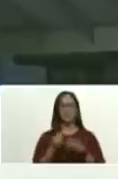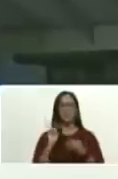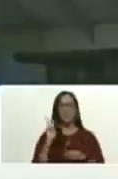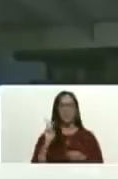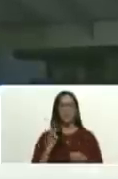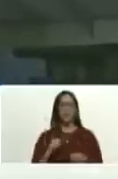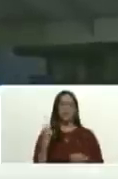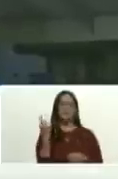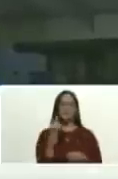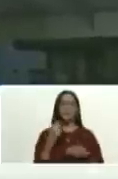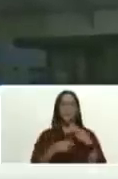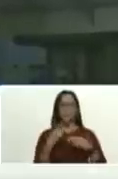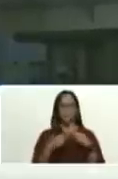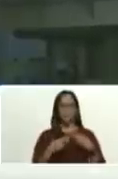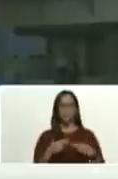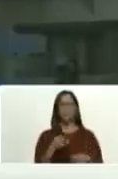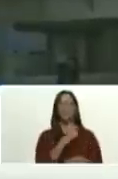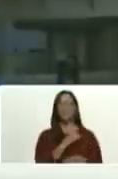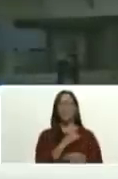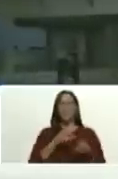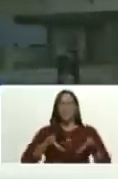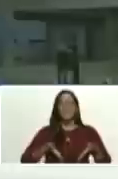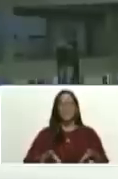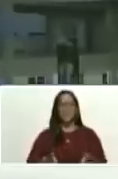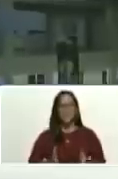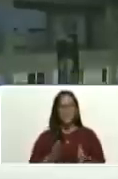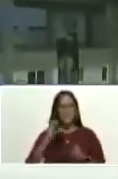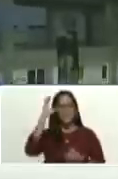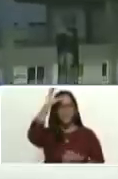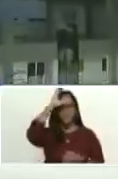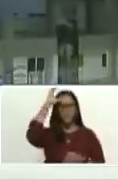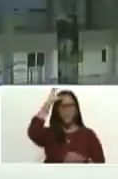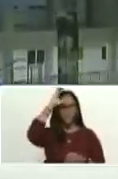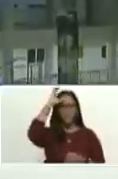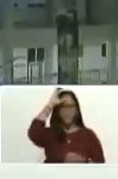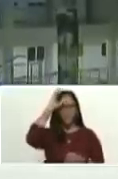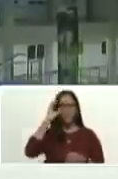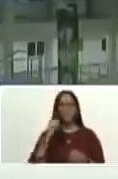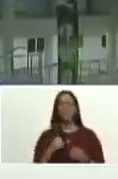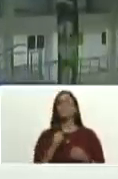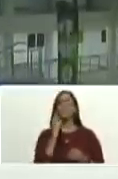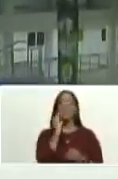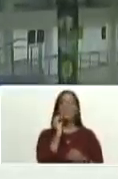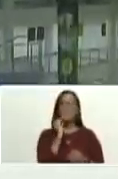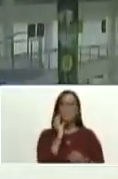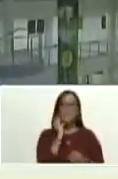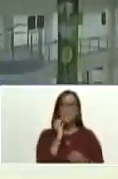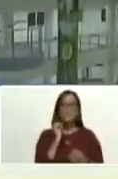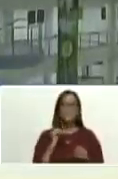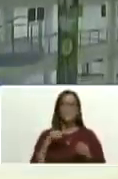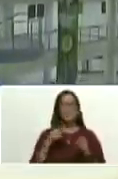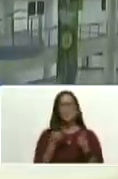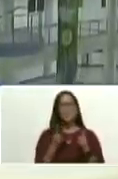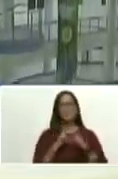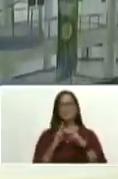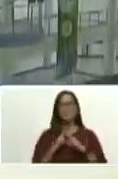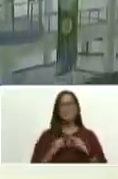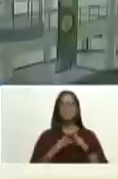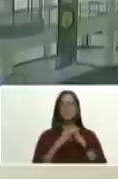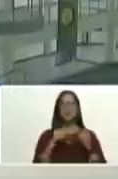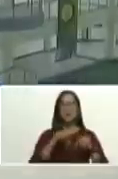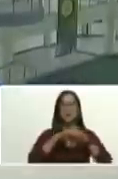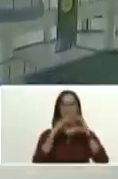Es una universidad nacida del conocimiento, de la experiencia y los saberes de la clase